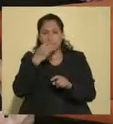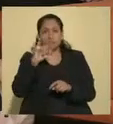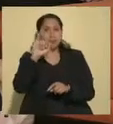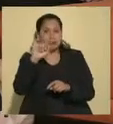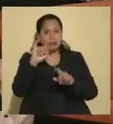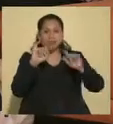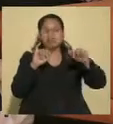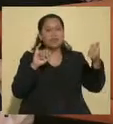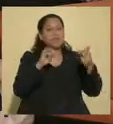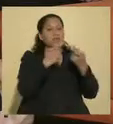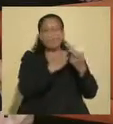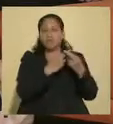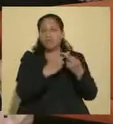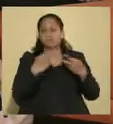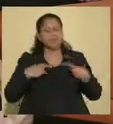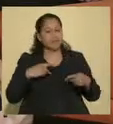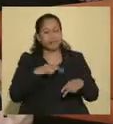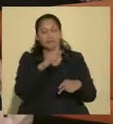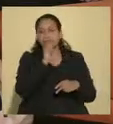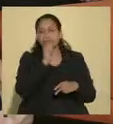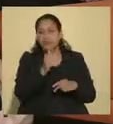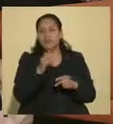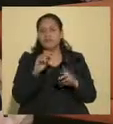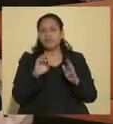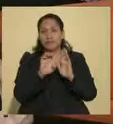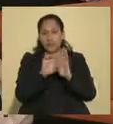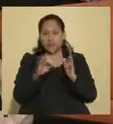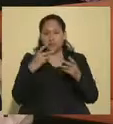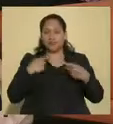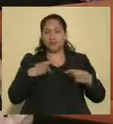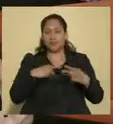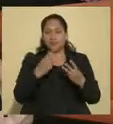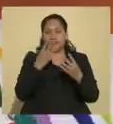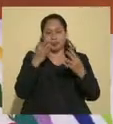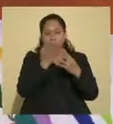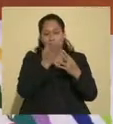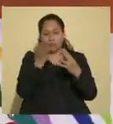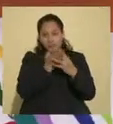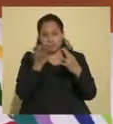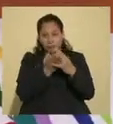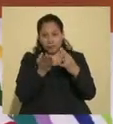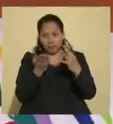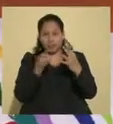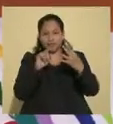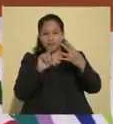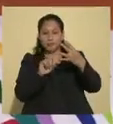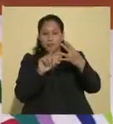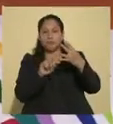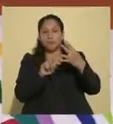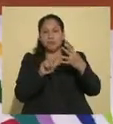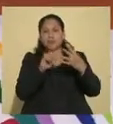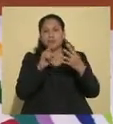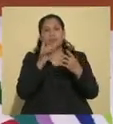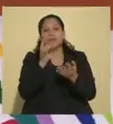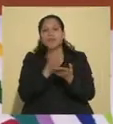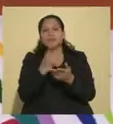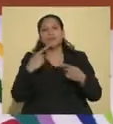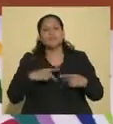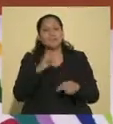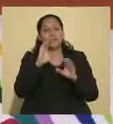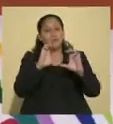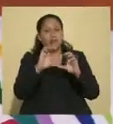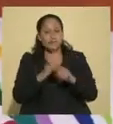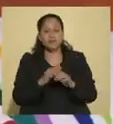entre 15 y 19 años. ¿Solo un tercio se cuida? Se cuida. Y la verdad es que además de que se cuida, no se sabe cuidar bien, no saben usar